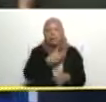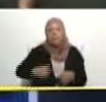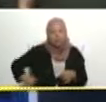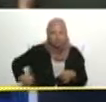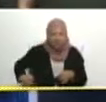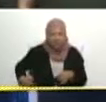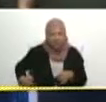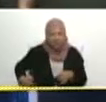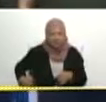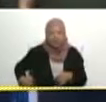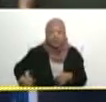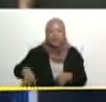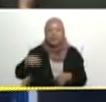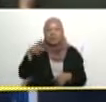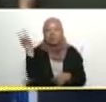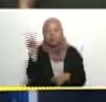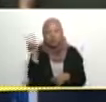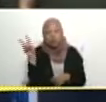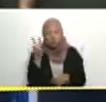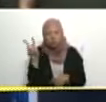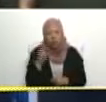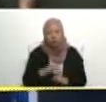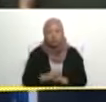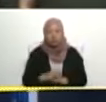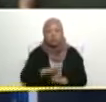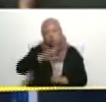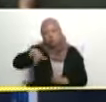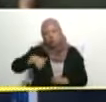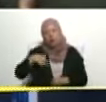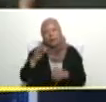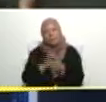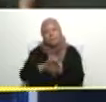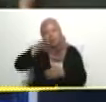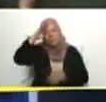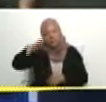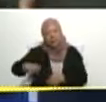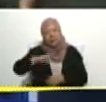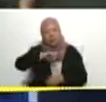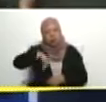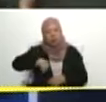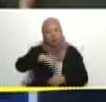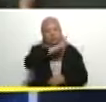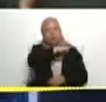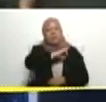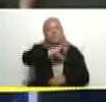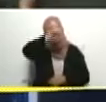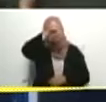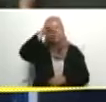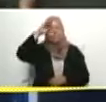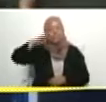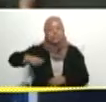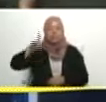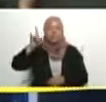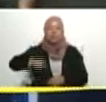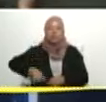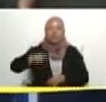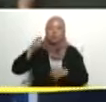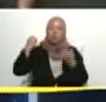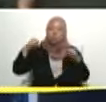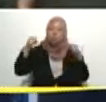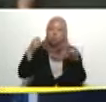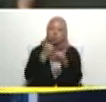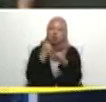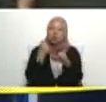de la República Bolivariana de Venezuela, nuestro comandante en jefe. Llevaremos a cabo